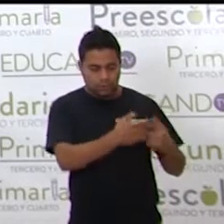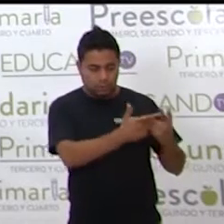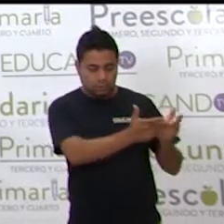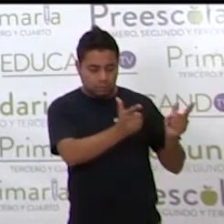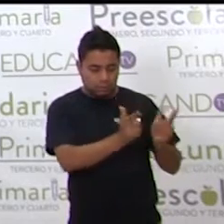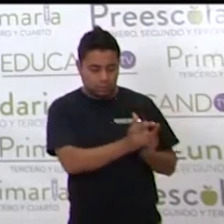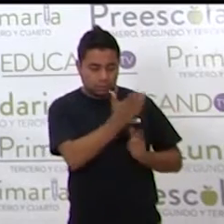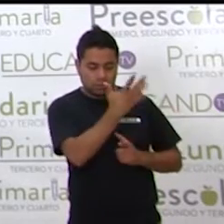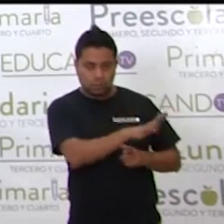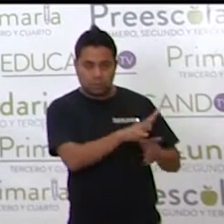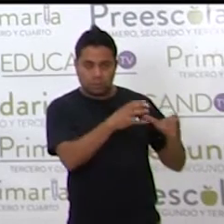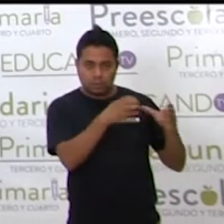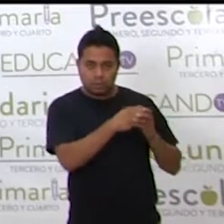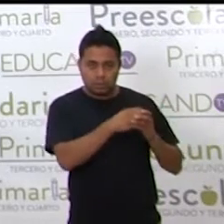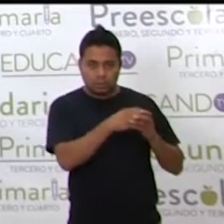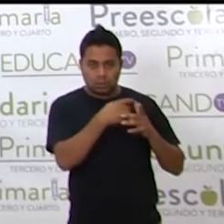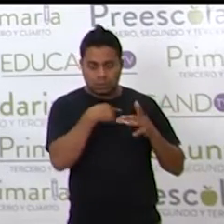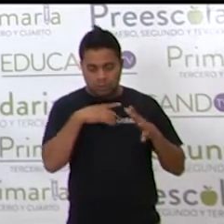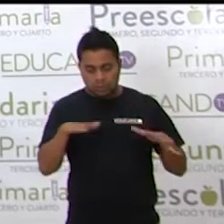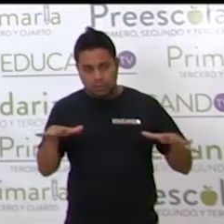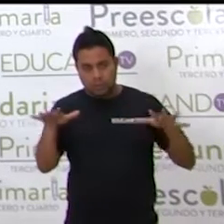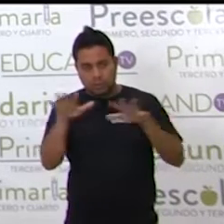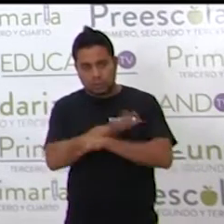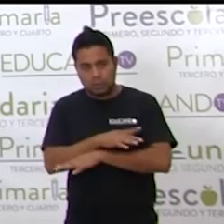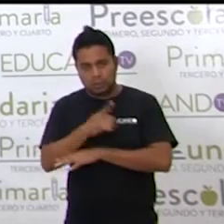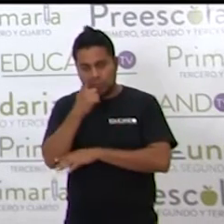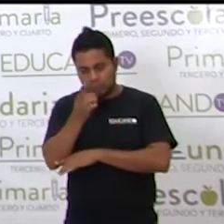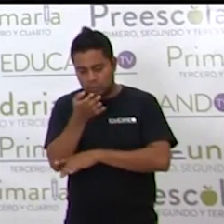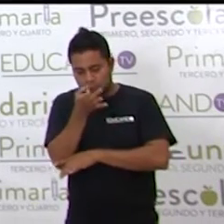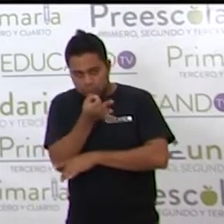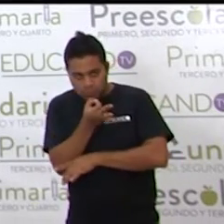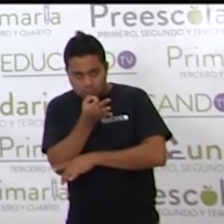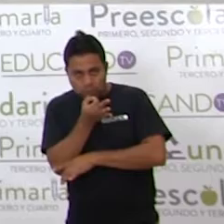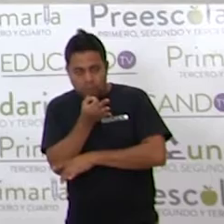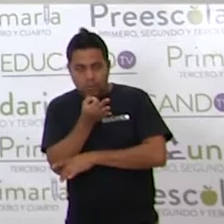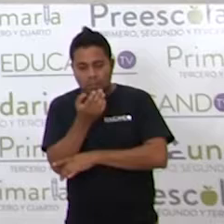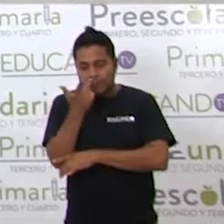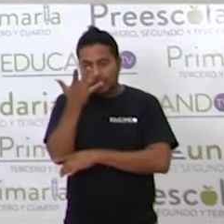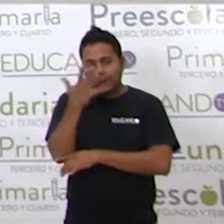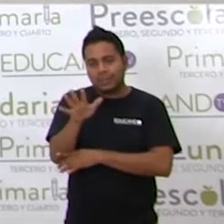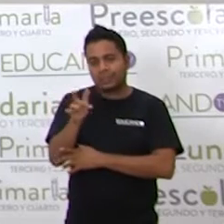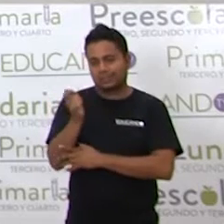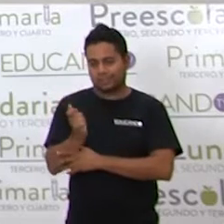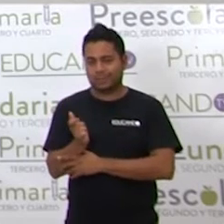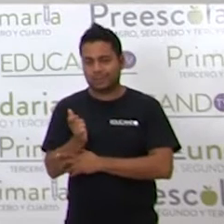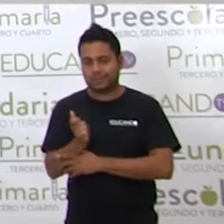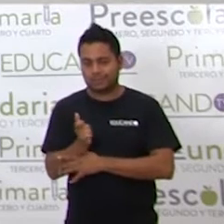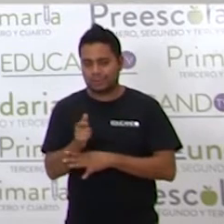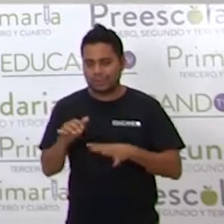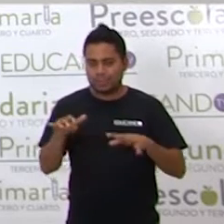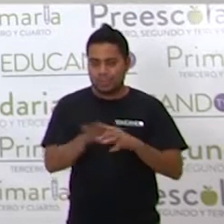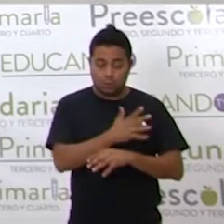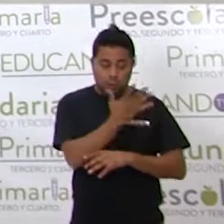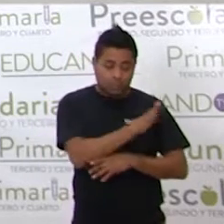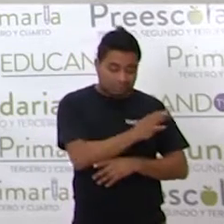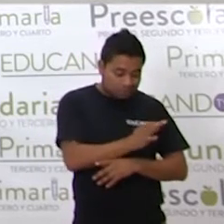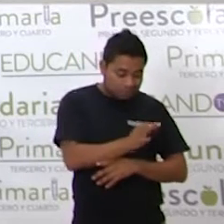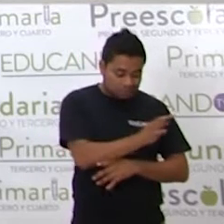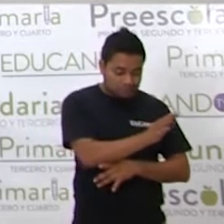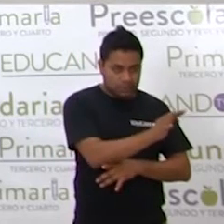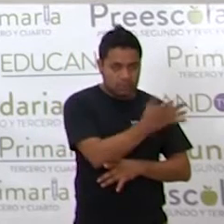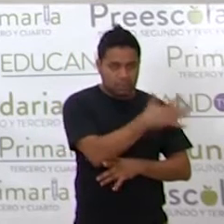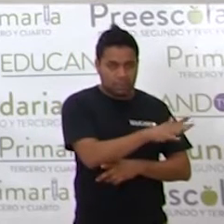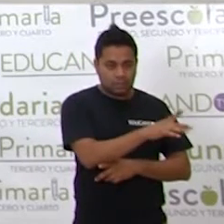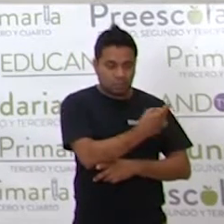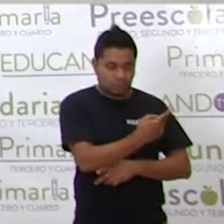10 los voy a cambiar por una moneda de 10 pesos. Estas 10 monedas